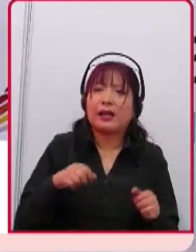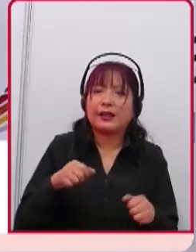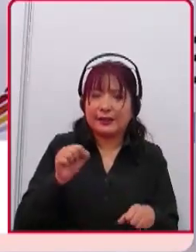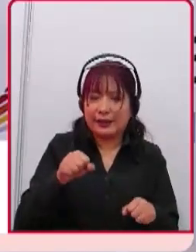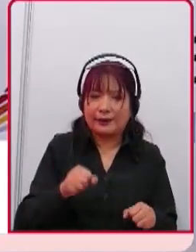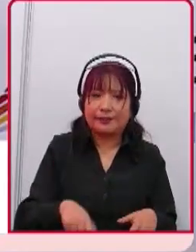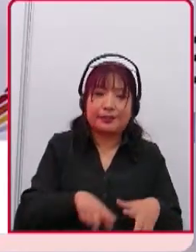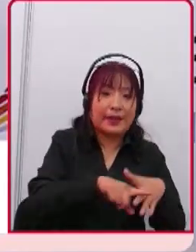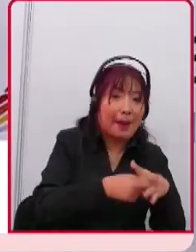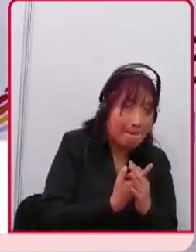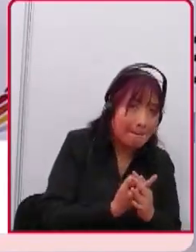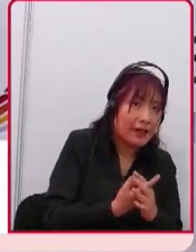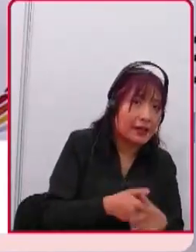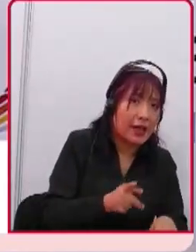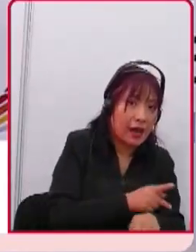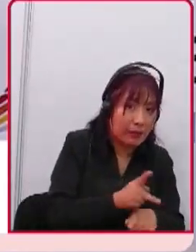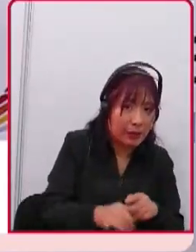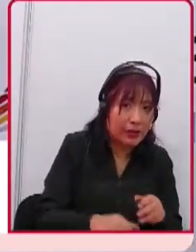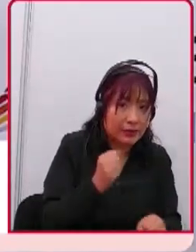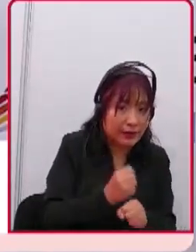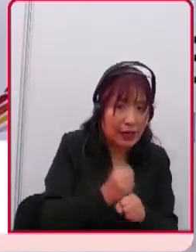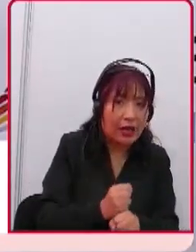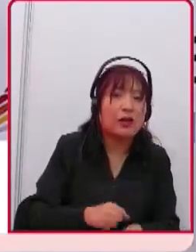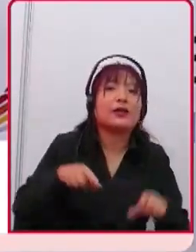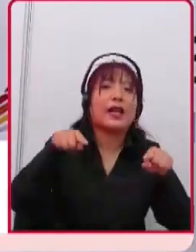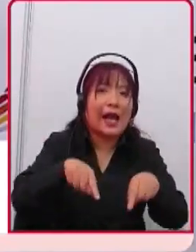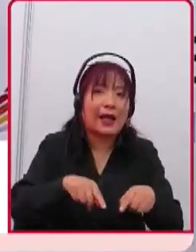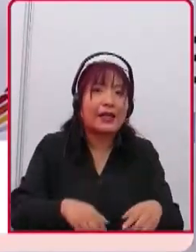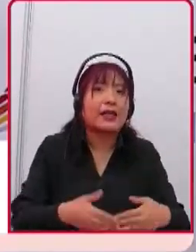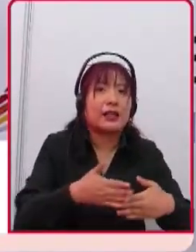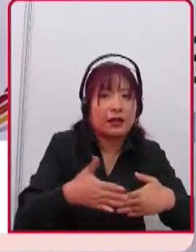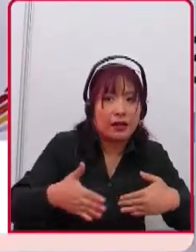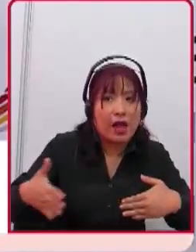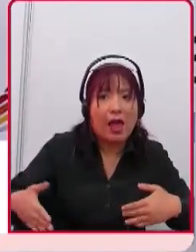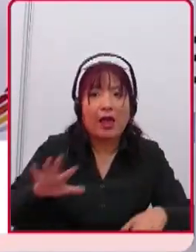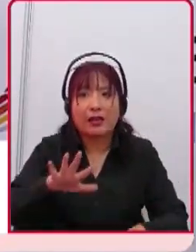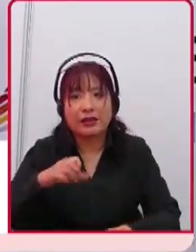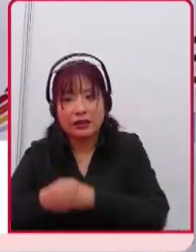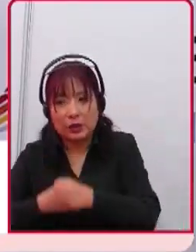impacto. Ok, Ajá, perfecto. Muchas gracias. gracias.